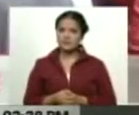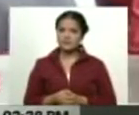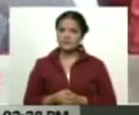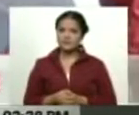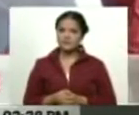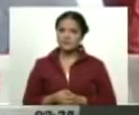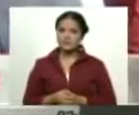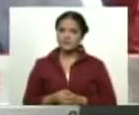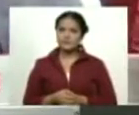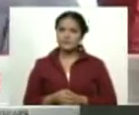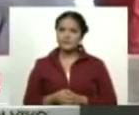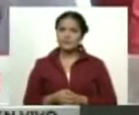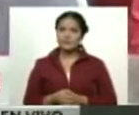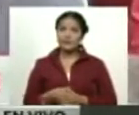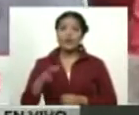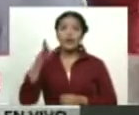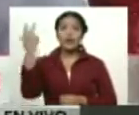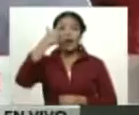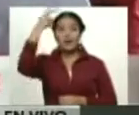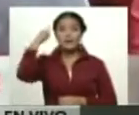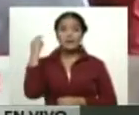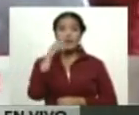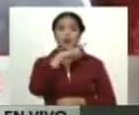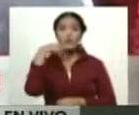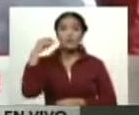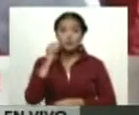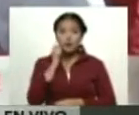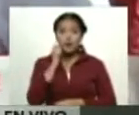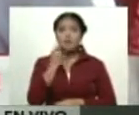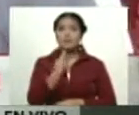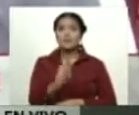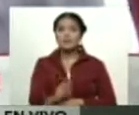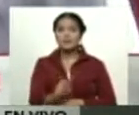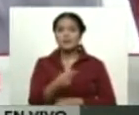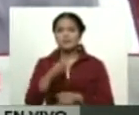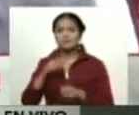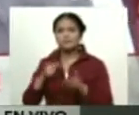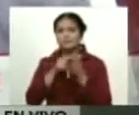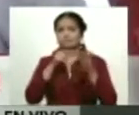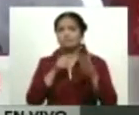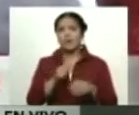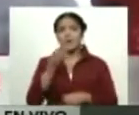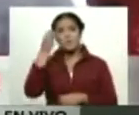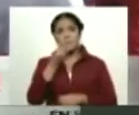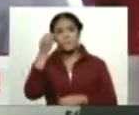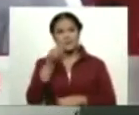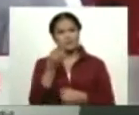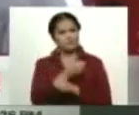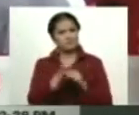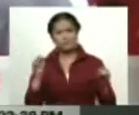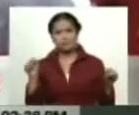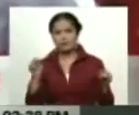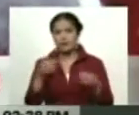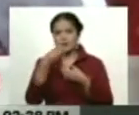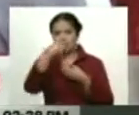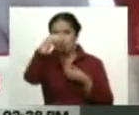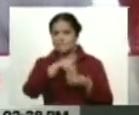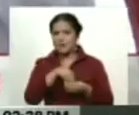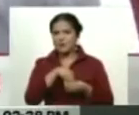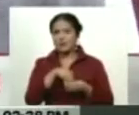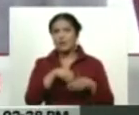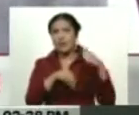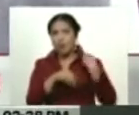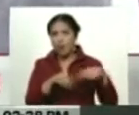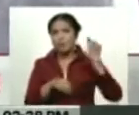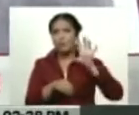a la posición que tuvo la Cancillería rusa, donde precisamente condena y califica como inadmisible la injerencia exterior